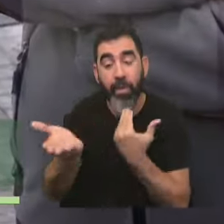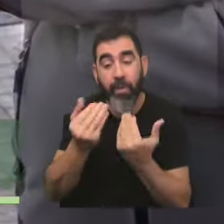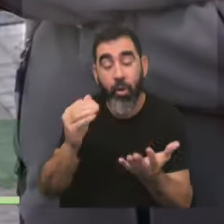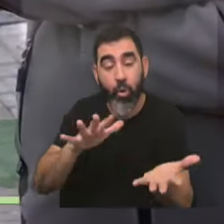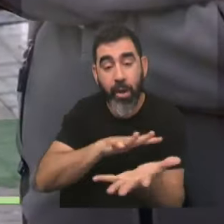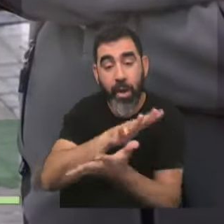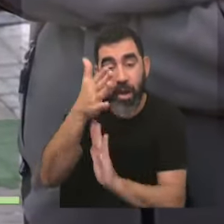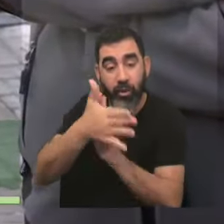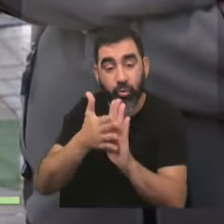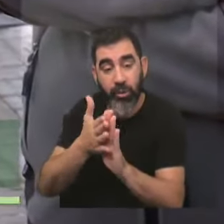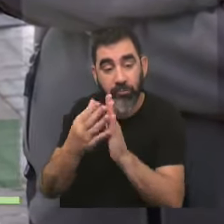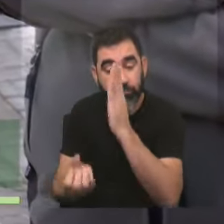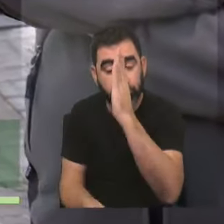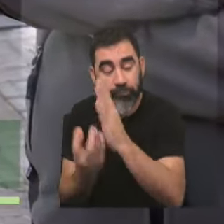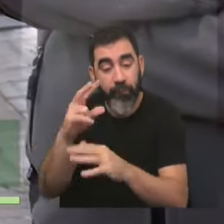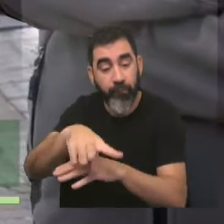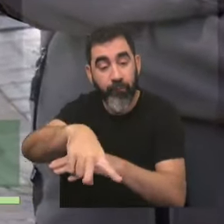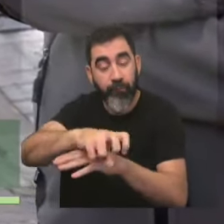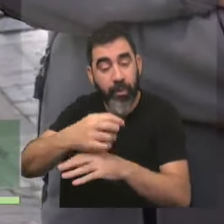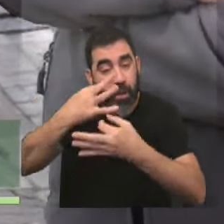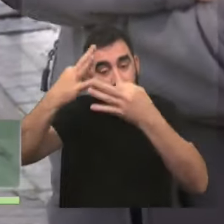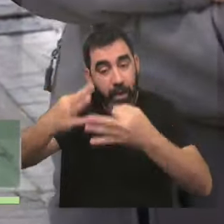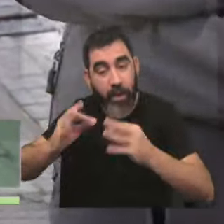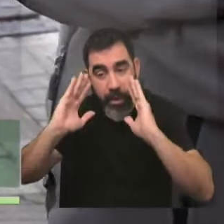nacional y de la creación de una fiscalía